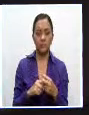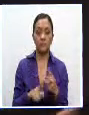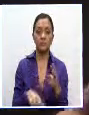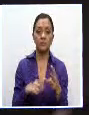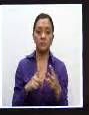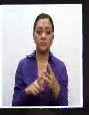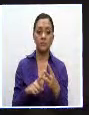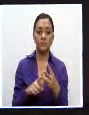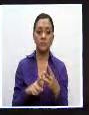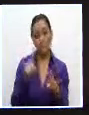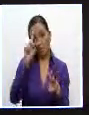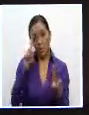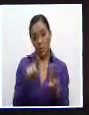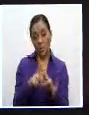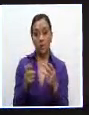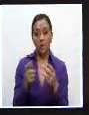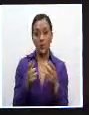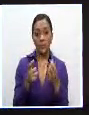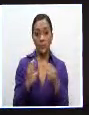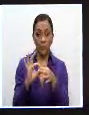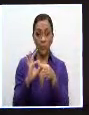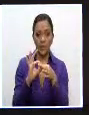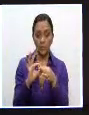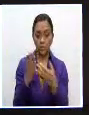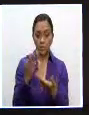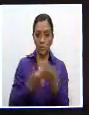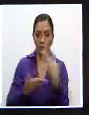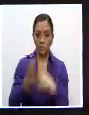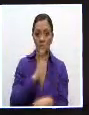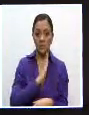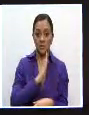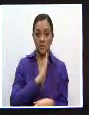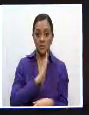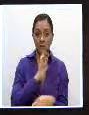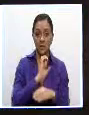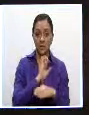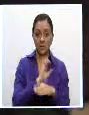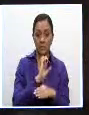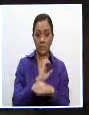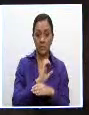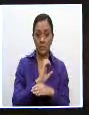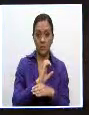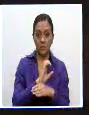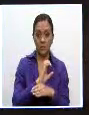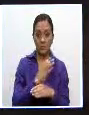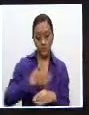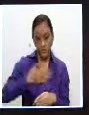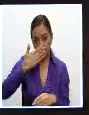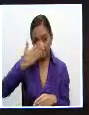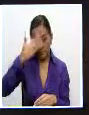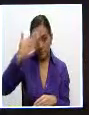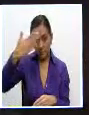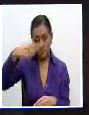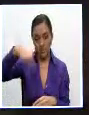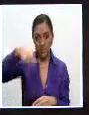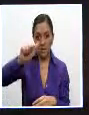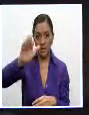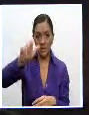hemos hecho un acuerdo de cooperación económica comercial y técnica entre el gobierno de la República del Ecuador y el gobierno del Estado de Qatar